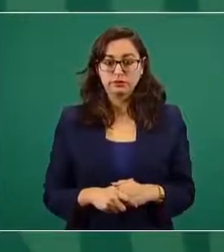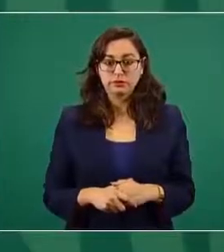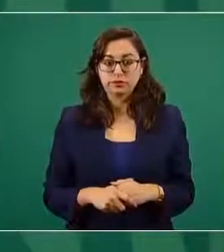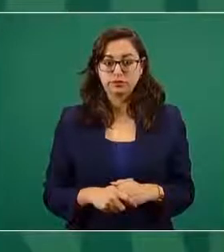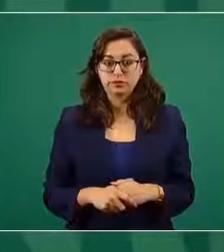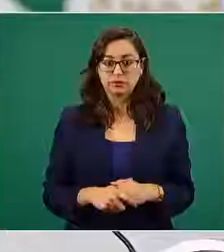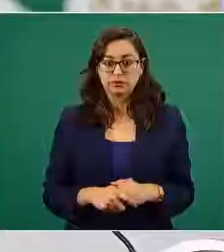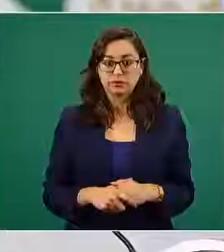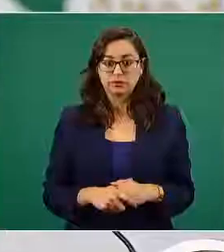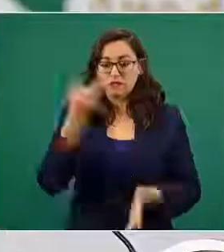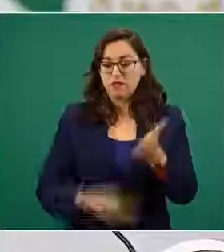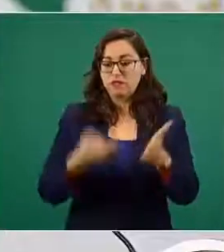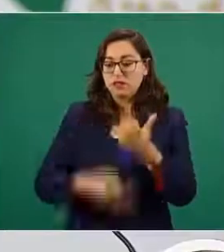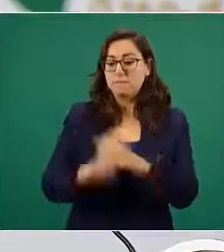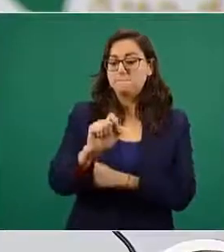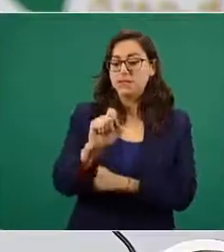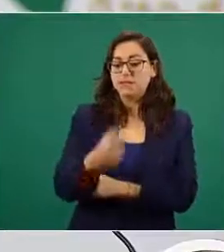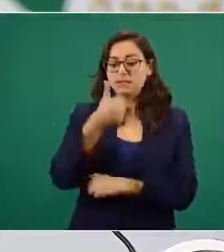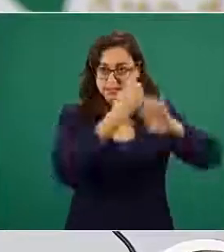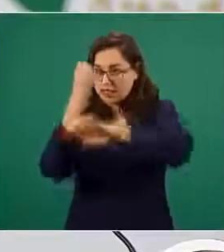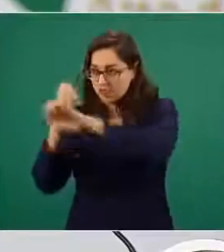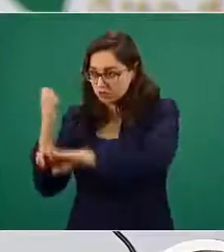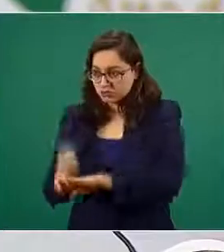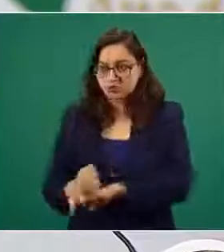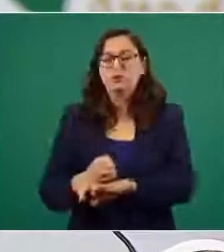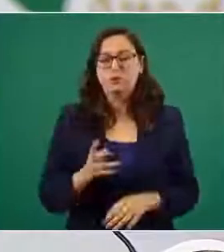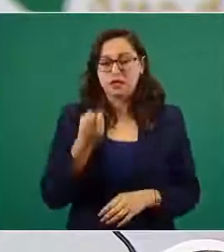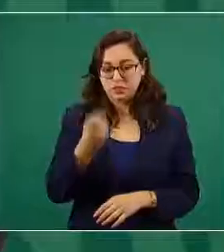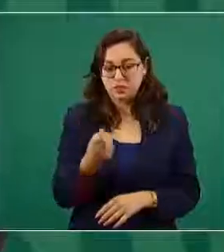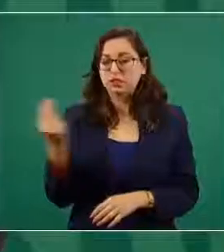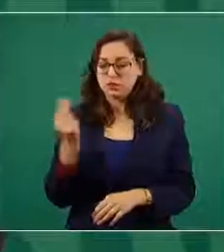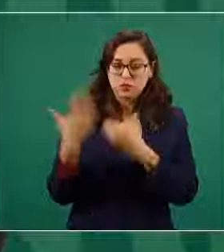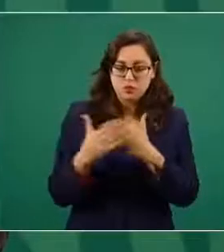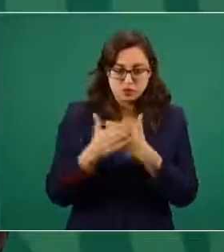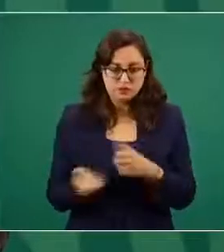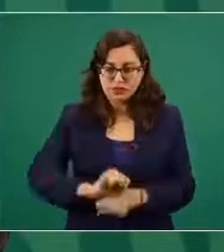estados restantes, los que faltan, desde la próxima